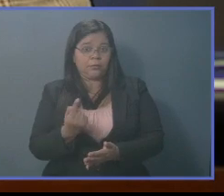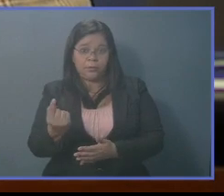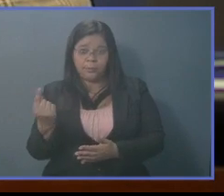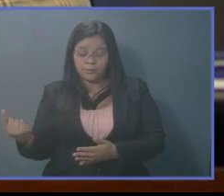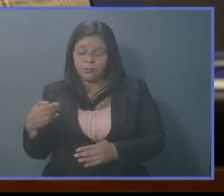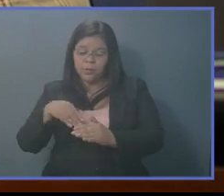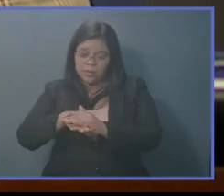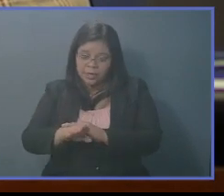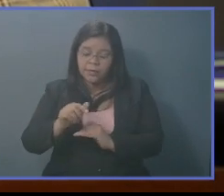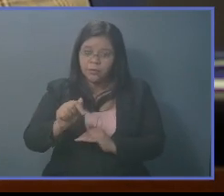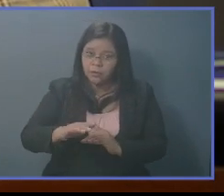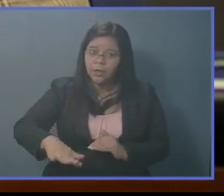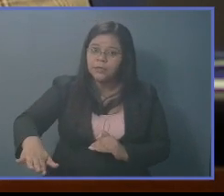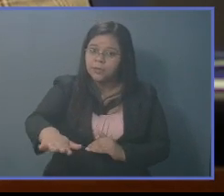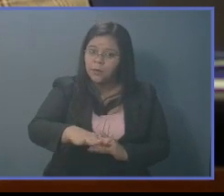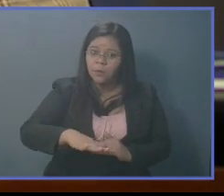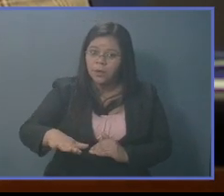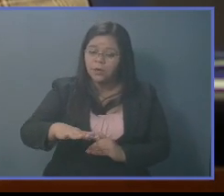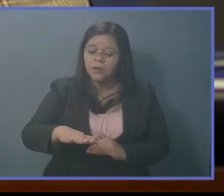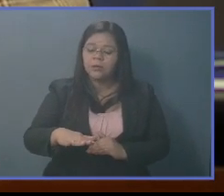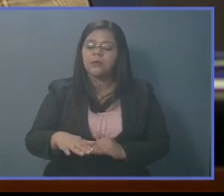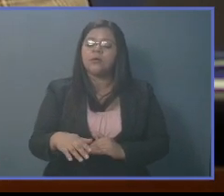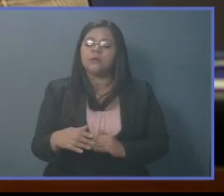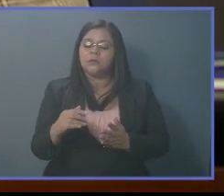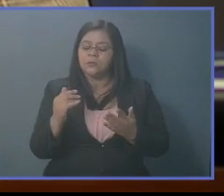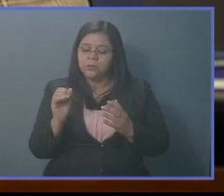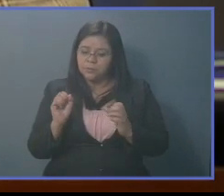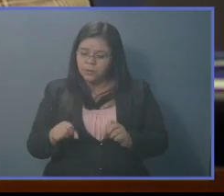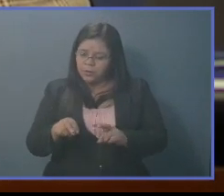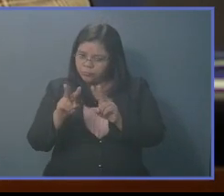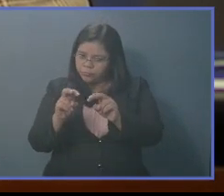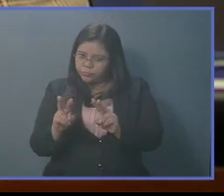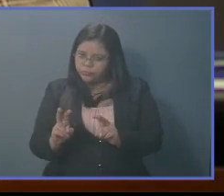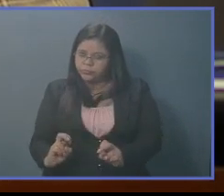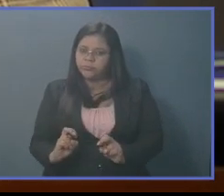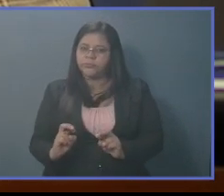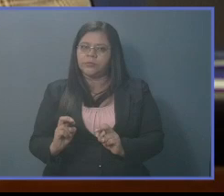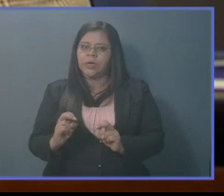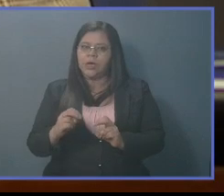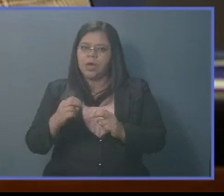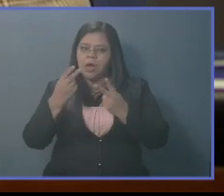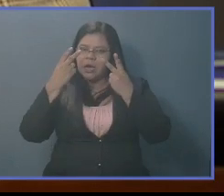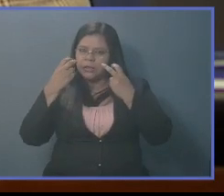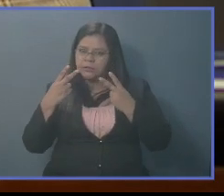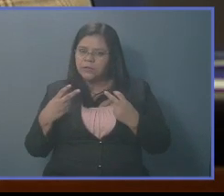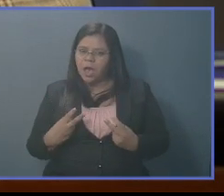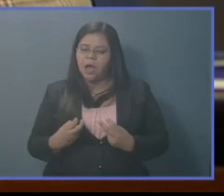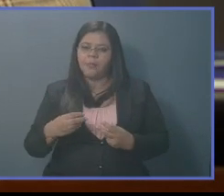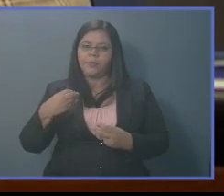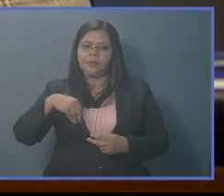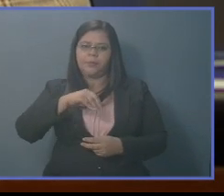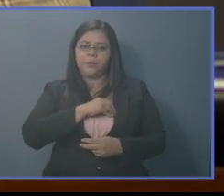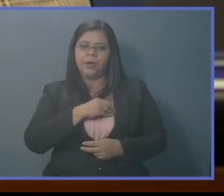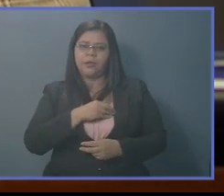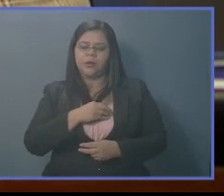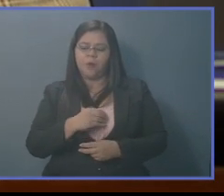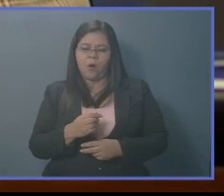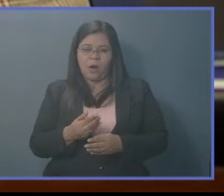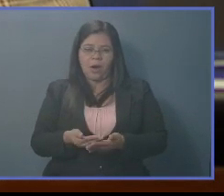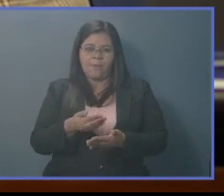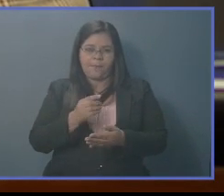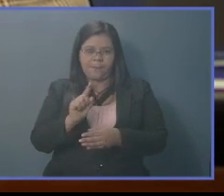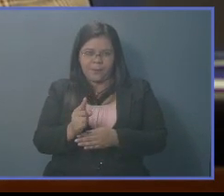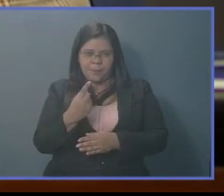centros a los que se refiere esta disposición y se le debe realizar las pruebas de COVID-19 y exámenes médicos dentro de las primeras 24